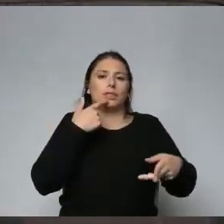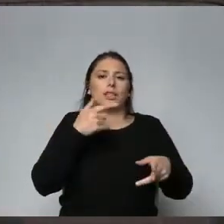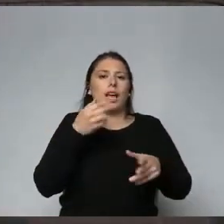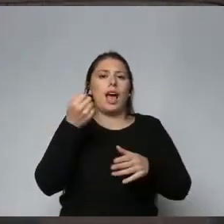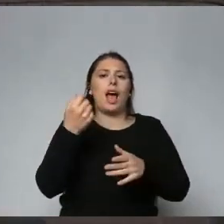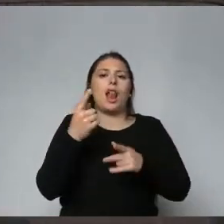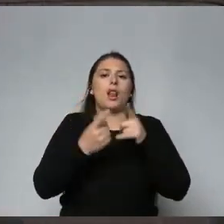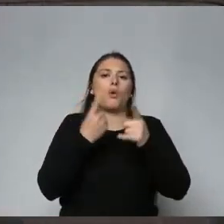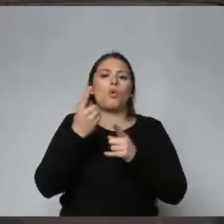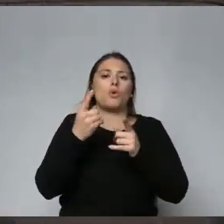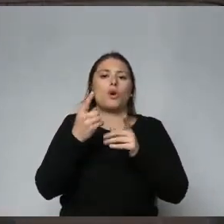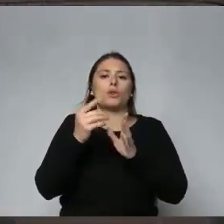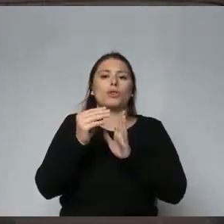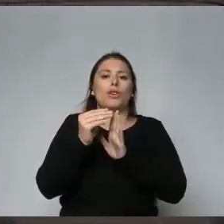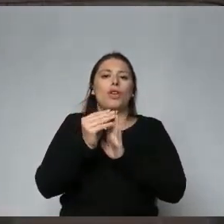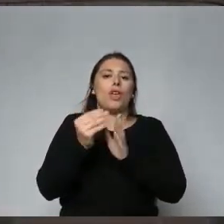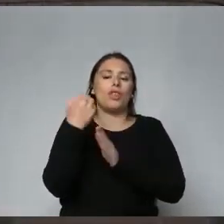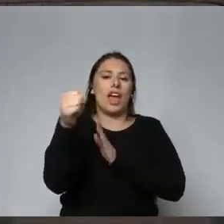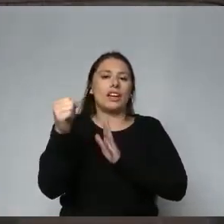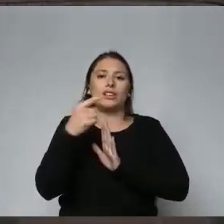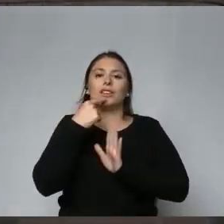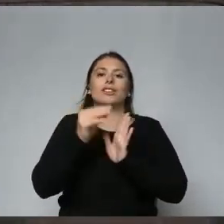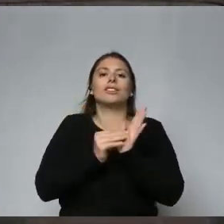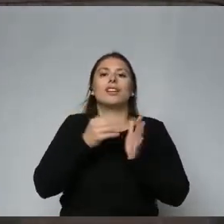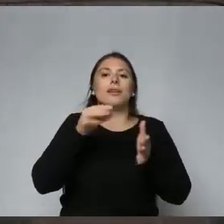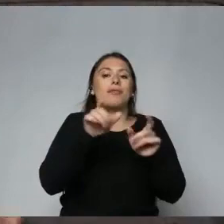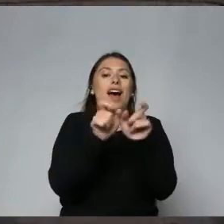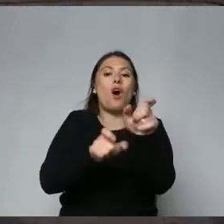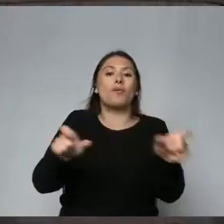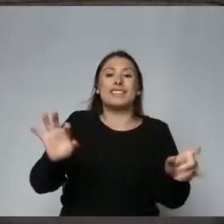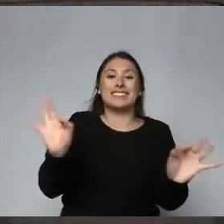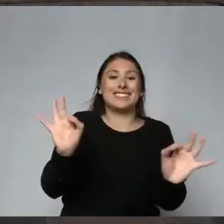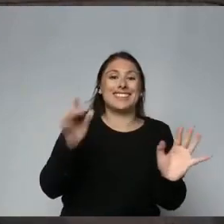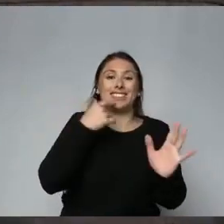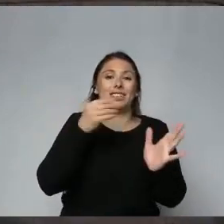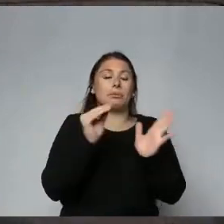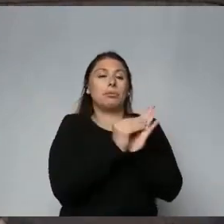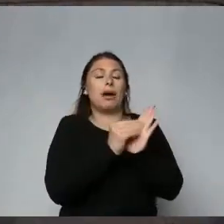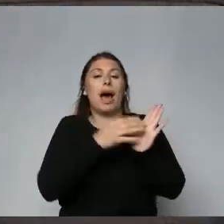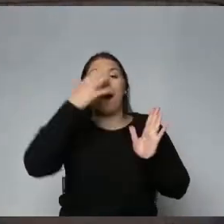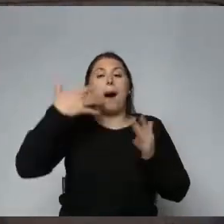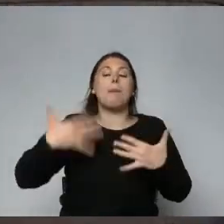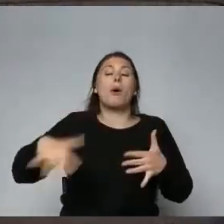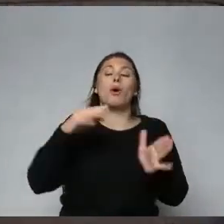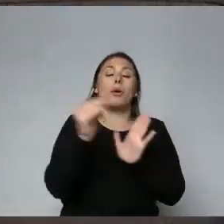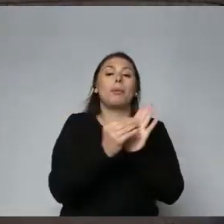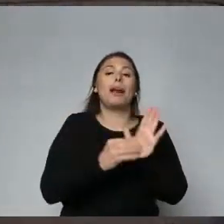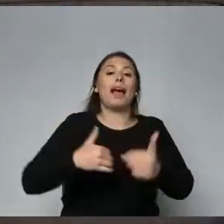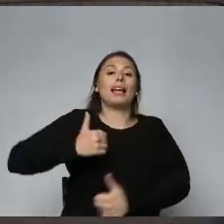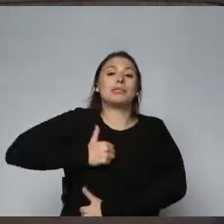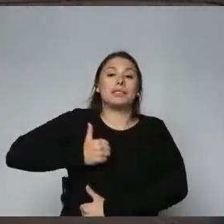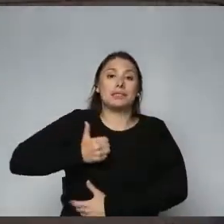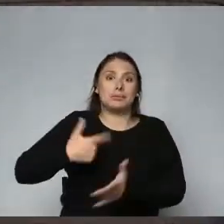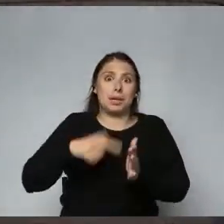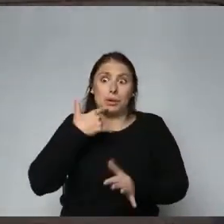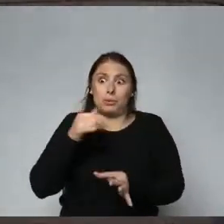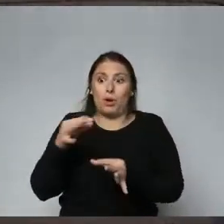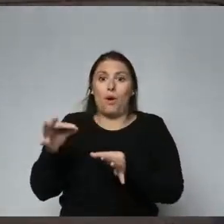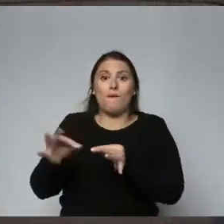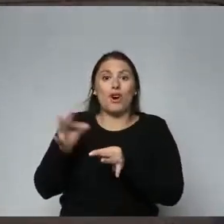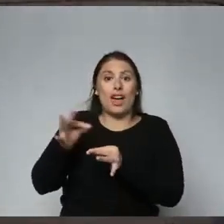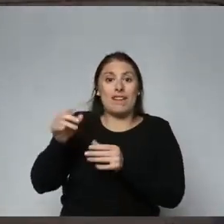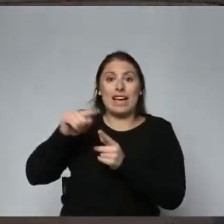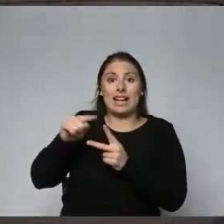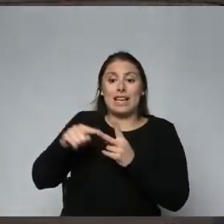los civiles, pusieron equiparados y asimilados, pero no pusieron los civiles, por eso Bordaberry Blanco, por ejemplo, pudieron